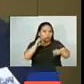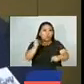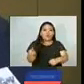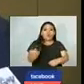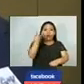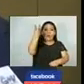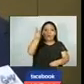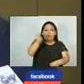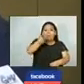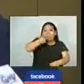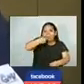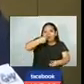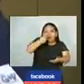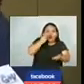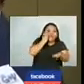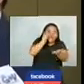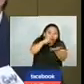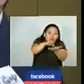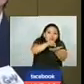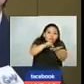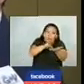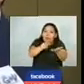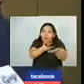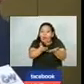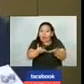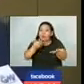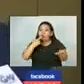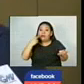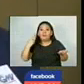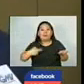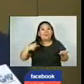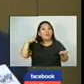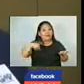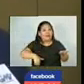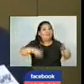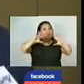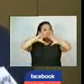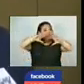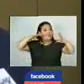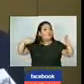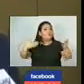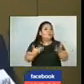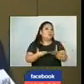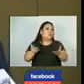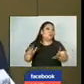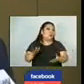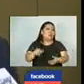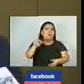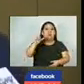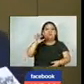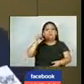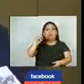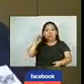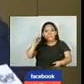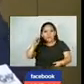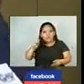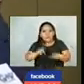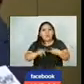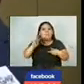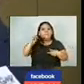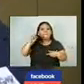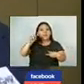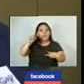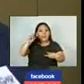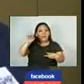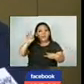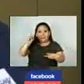sustancias psicoactivas, que es la nueva realidad de las drogas en el mundo. Estamos hablando de anfetaminas, metanfetaminas,